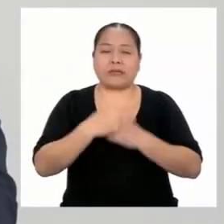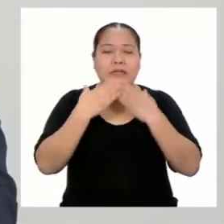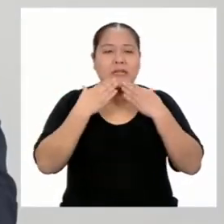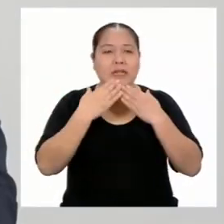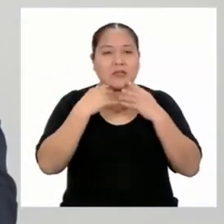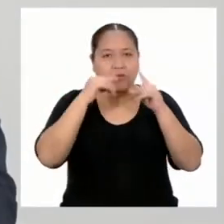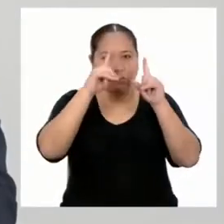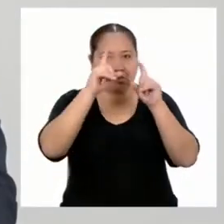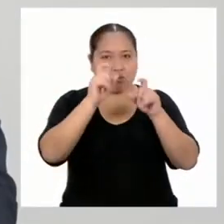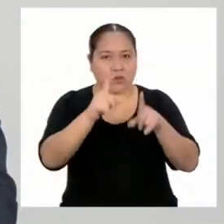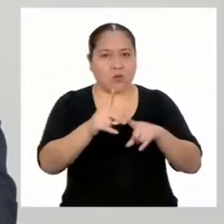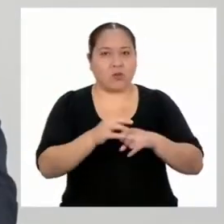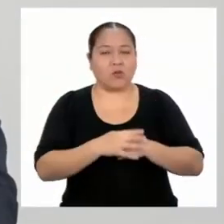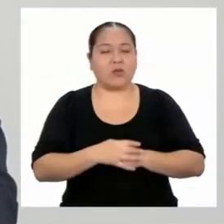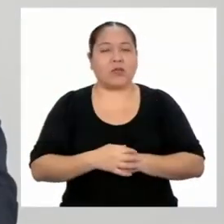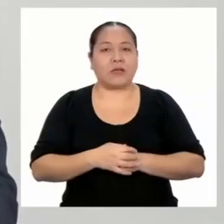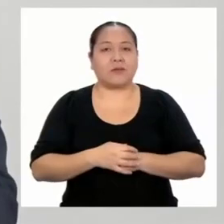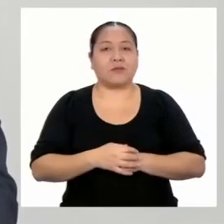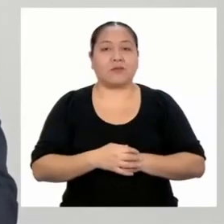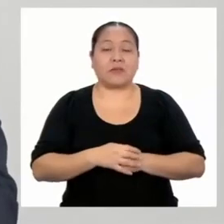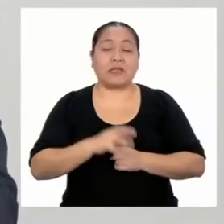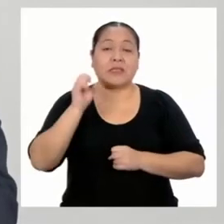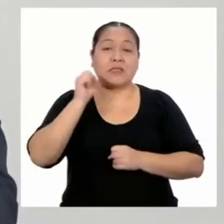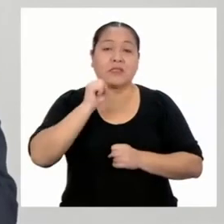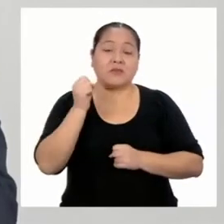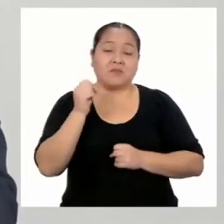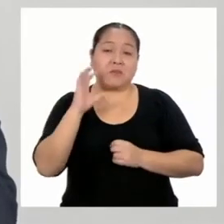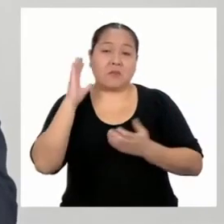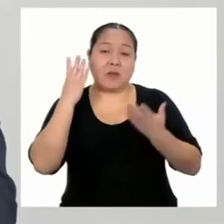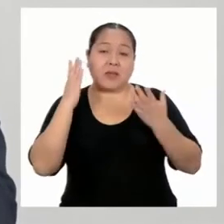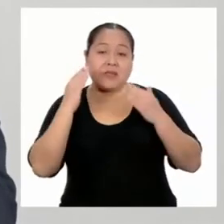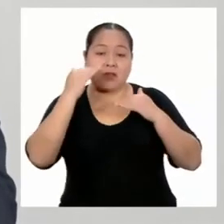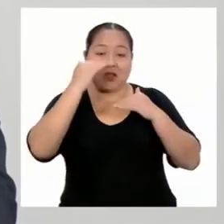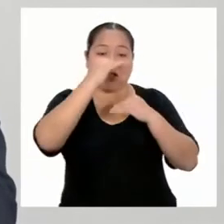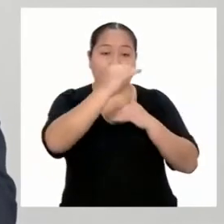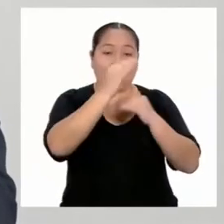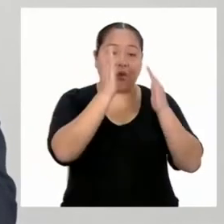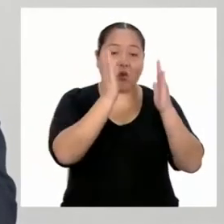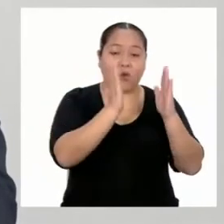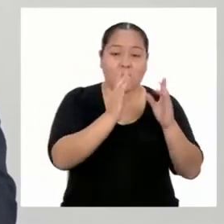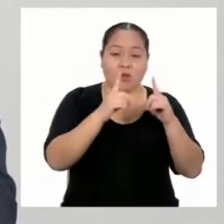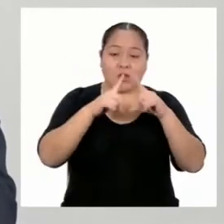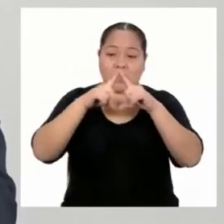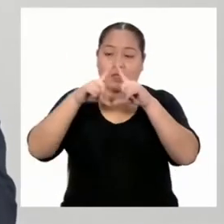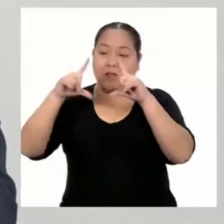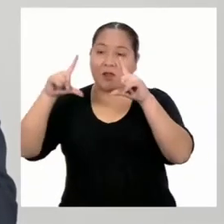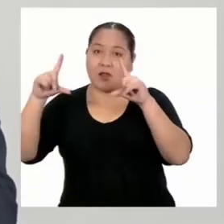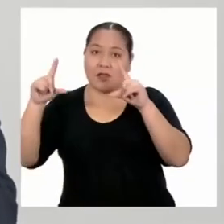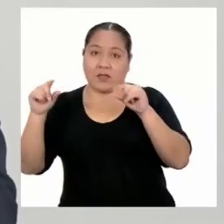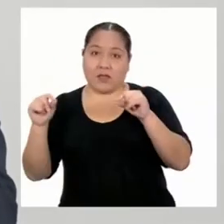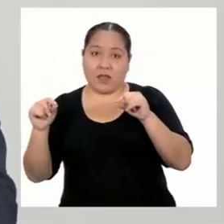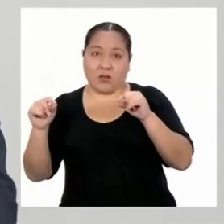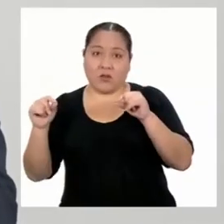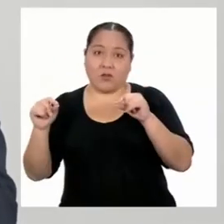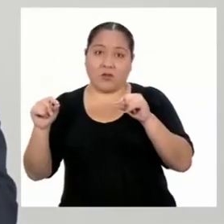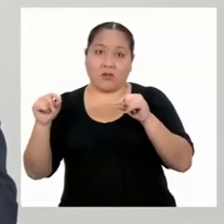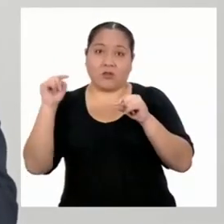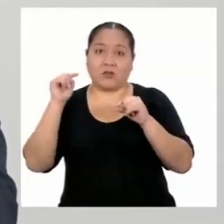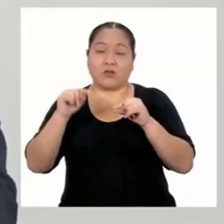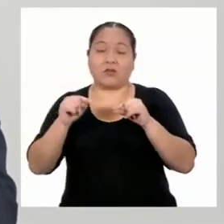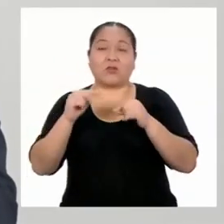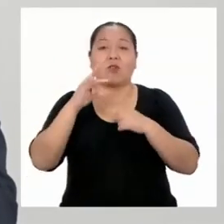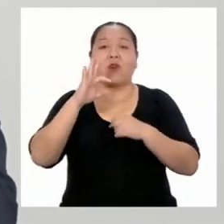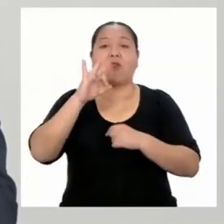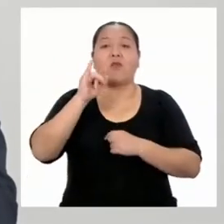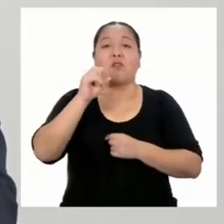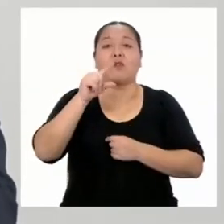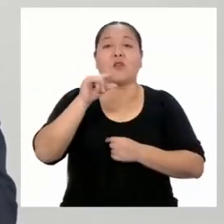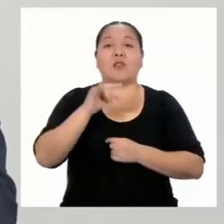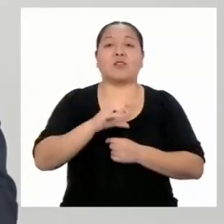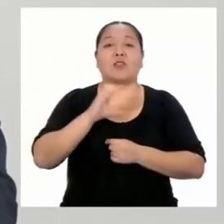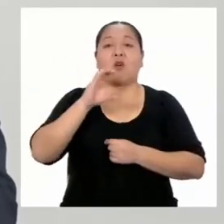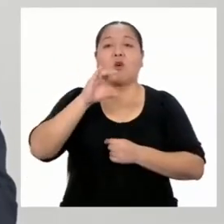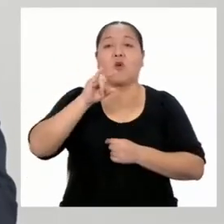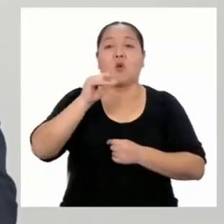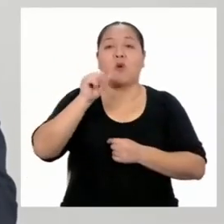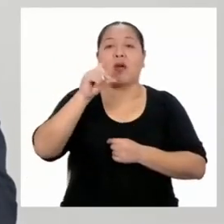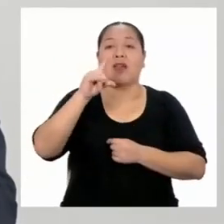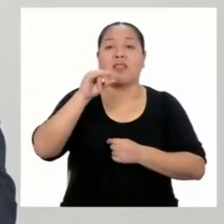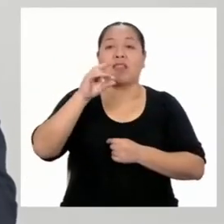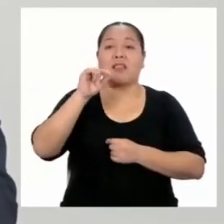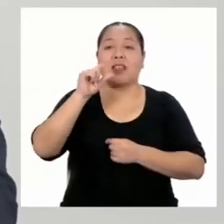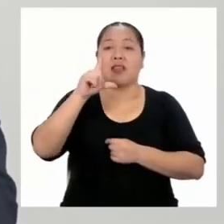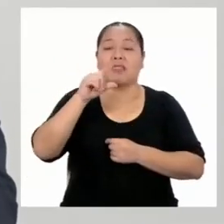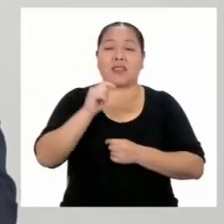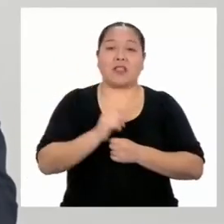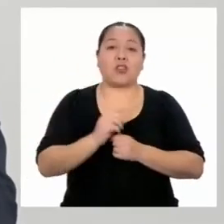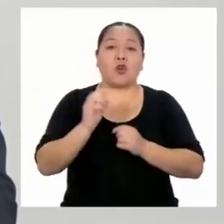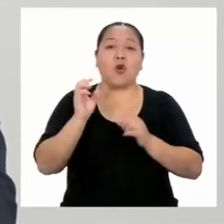tu consulta. Si algo tienen en común los cuadrados y rectángulos, es que se tratan de figuras cuadriláteras con 4